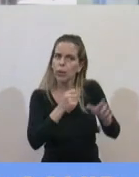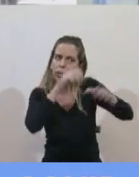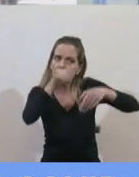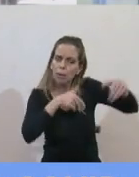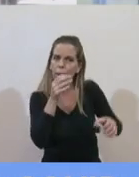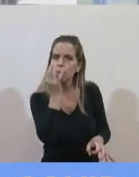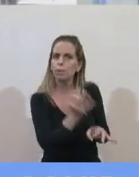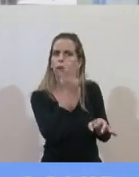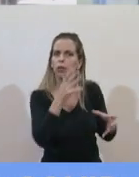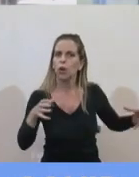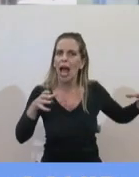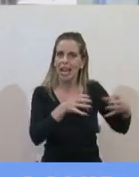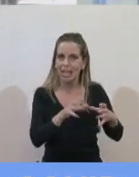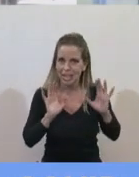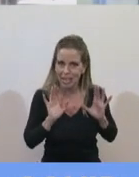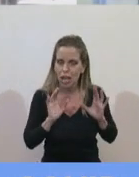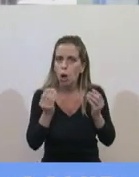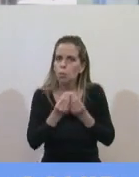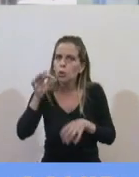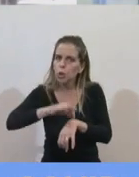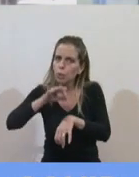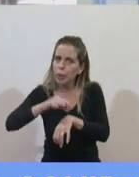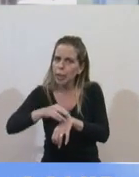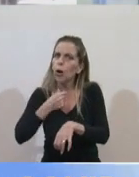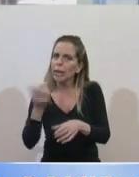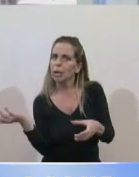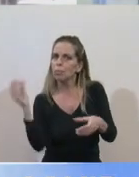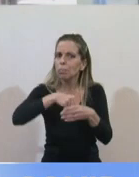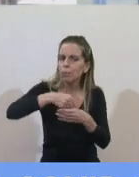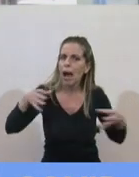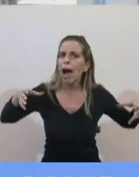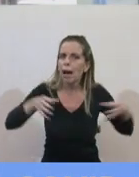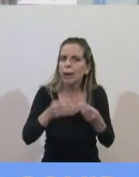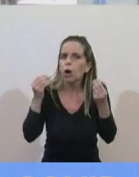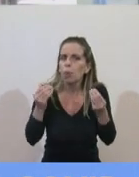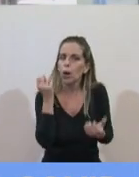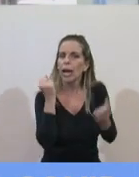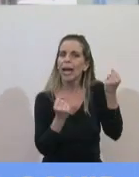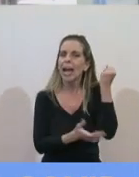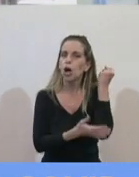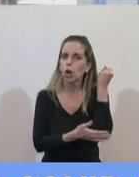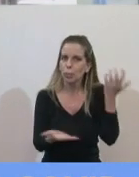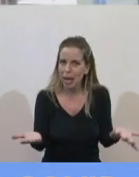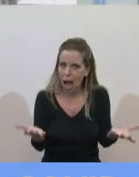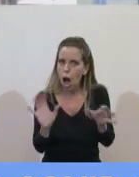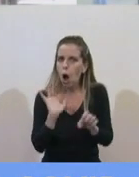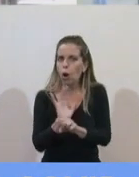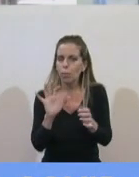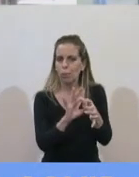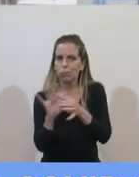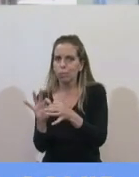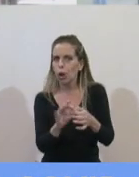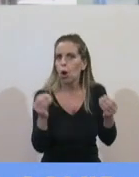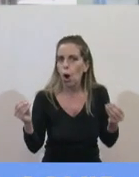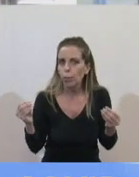están reclamando esto a la hora de poder diagramar cómo es que se va abriendo la economía de la manera más rigurosa posibles del punto de